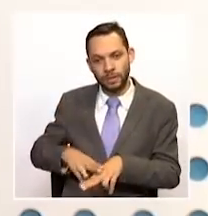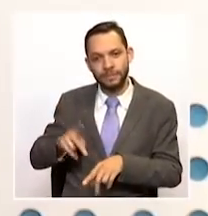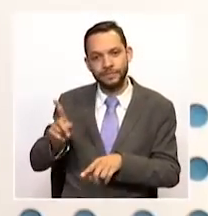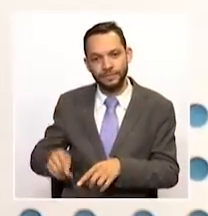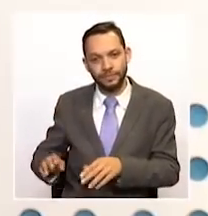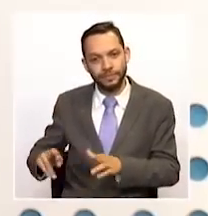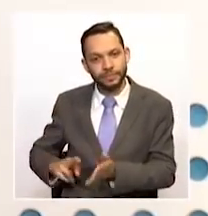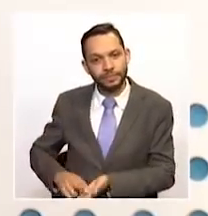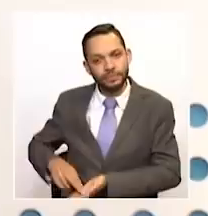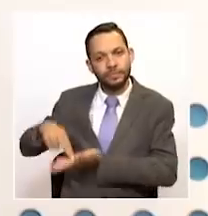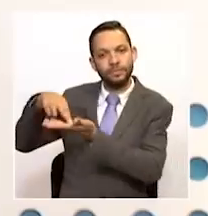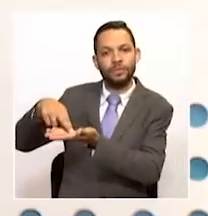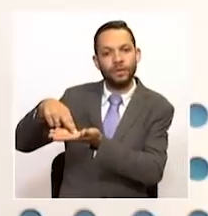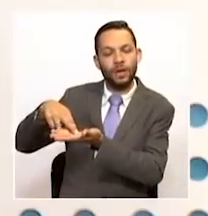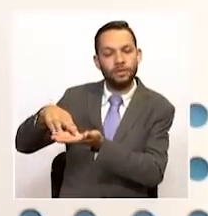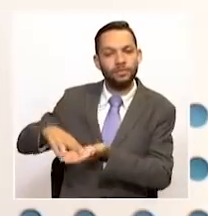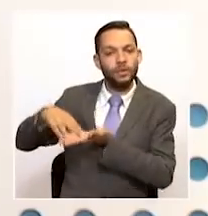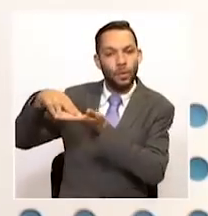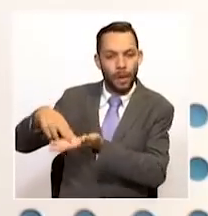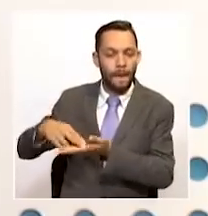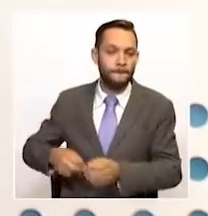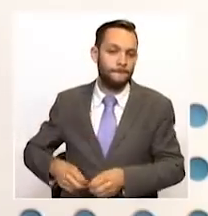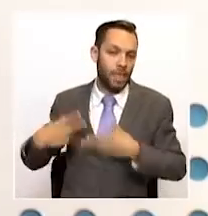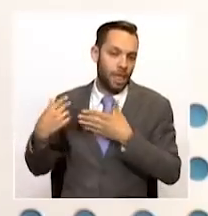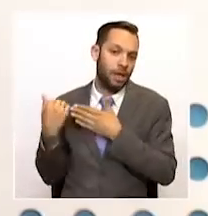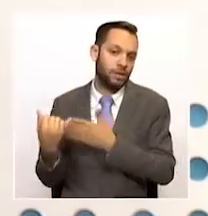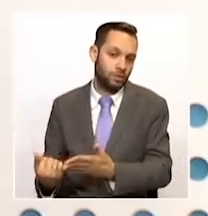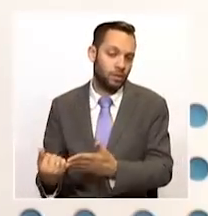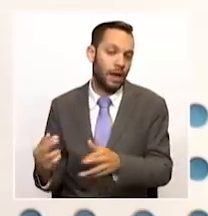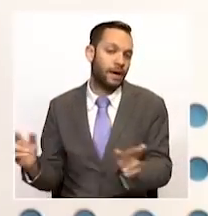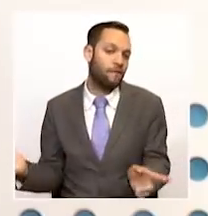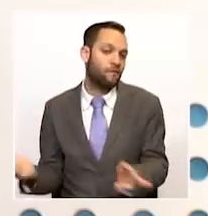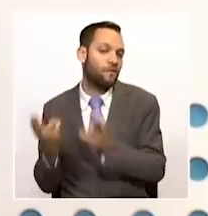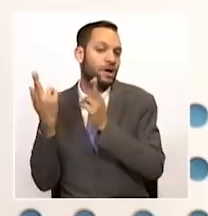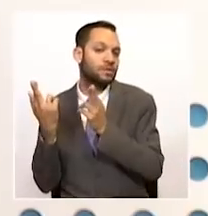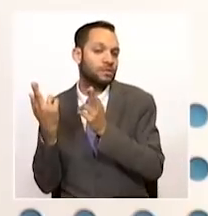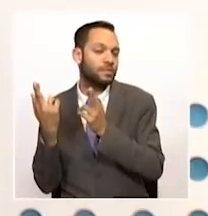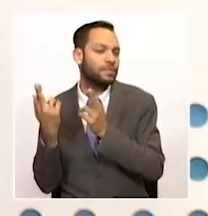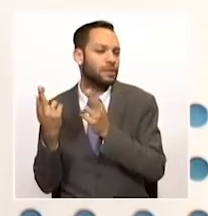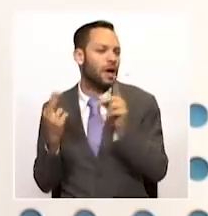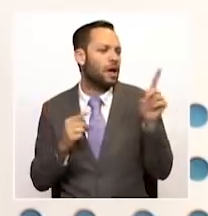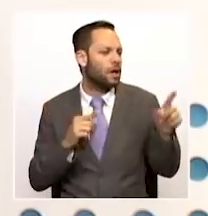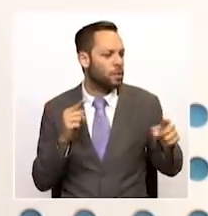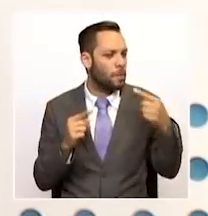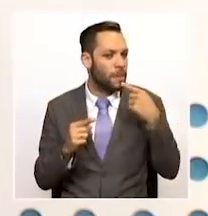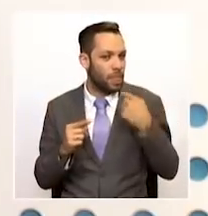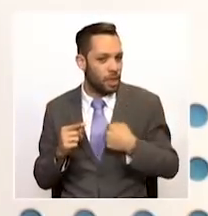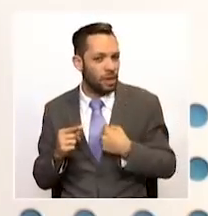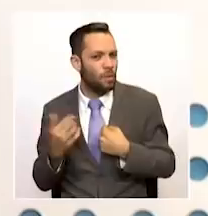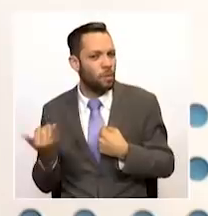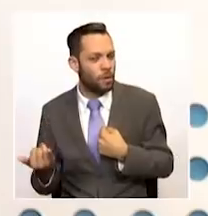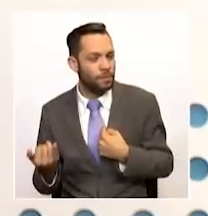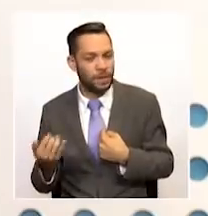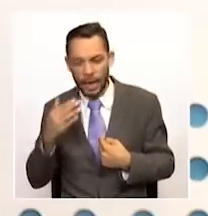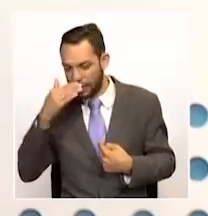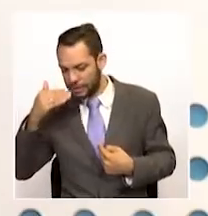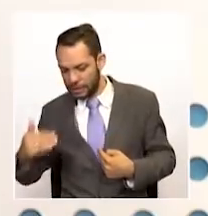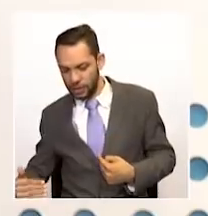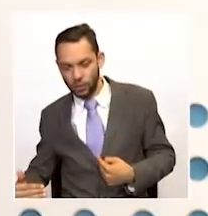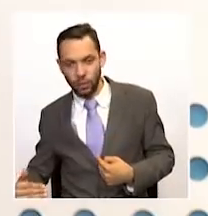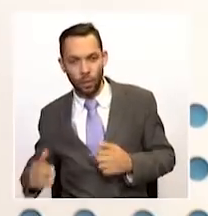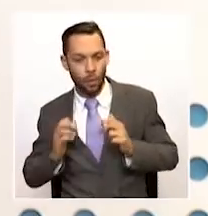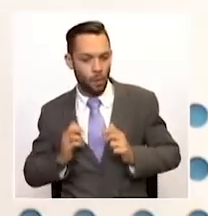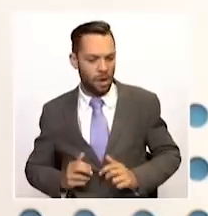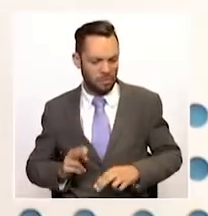para condicionar le su vida porque una de las pacientes decía es que nosotros cuando somos niños nuestro cuerpo se